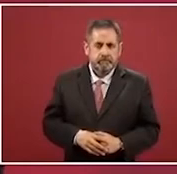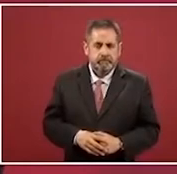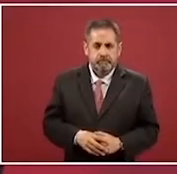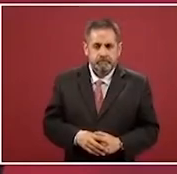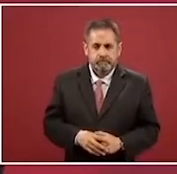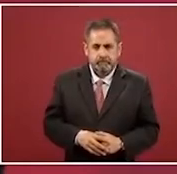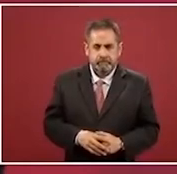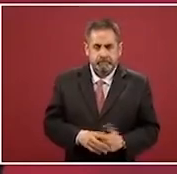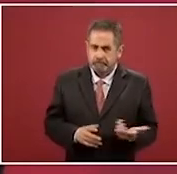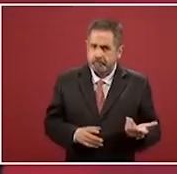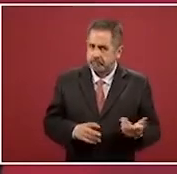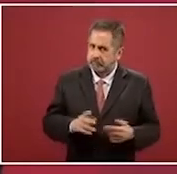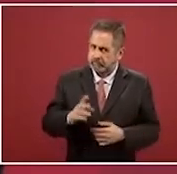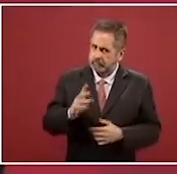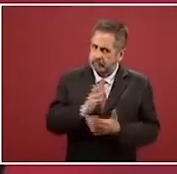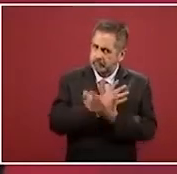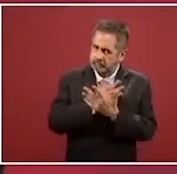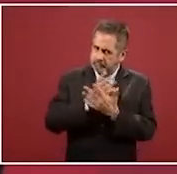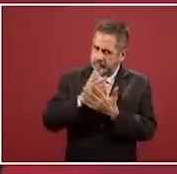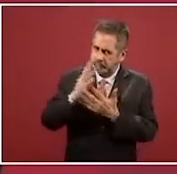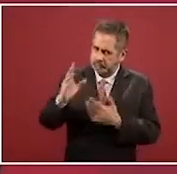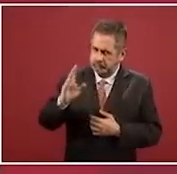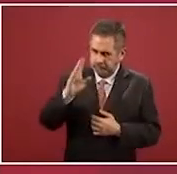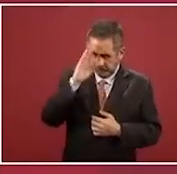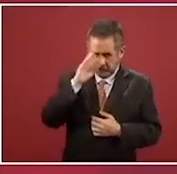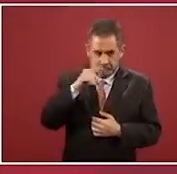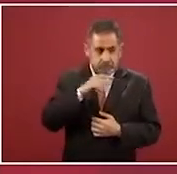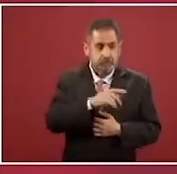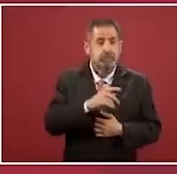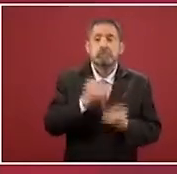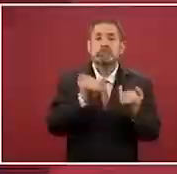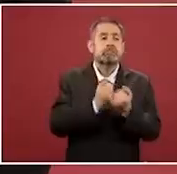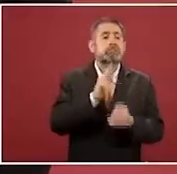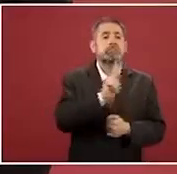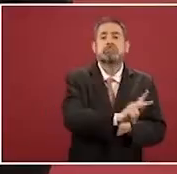Se pasaron, ¿no?, en la comparación.